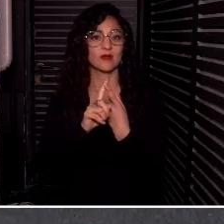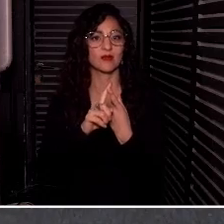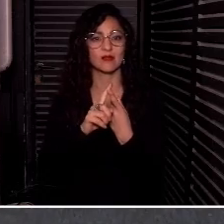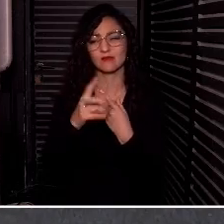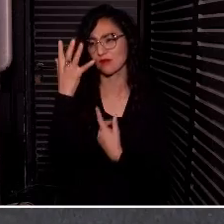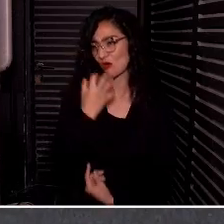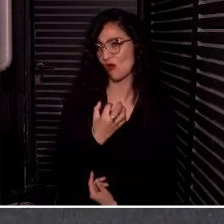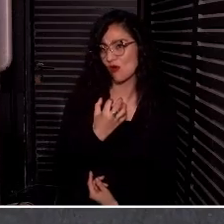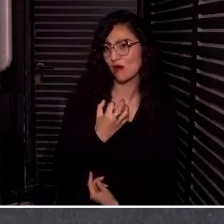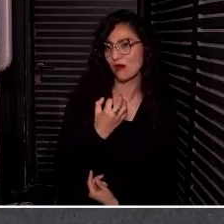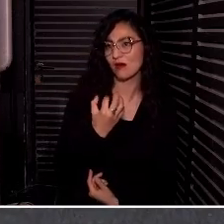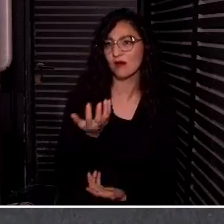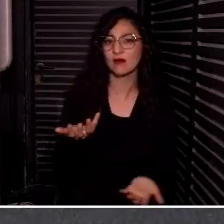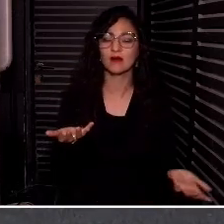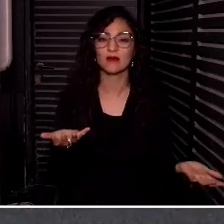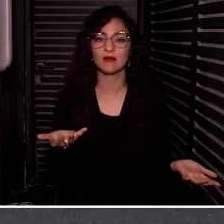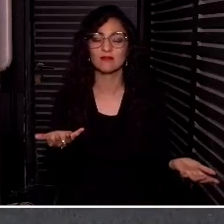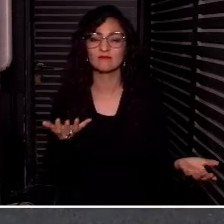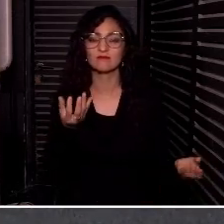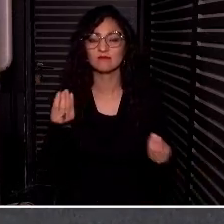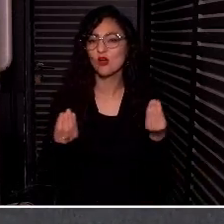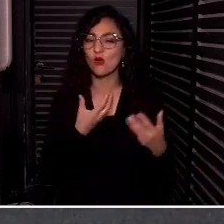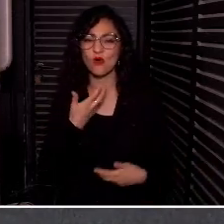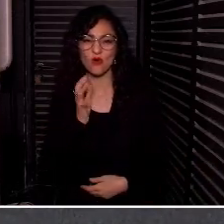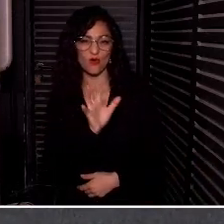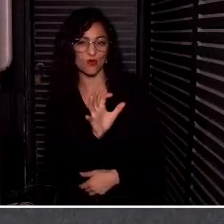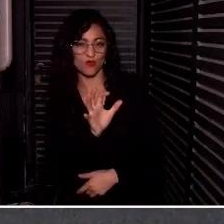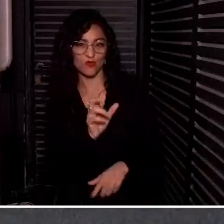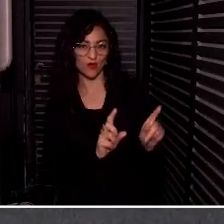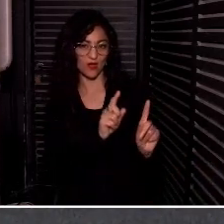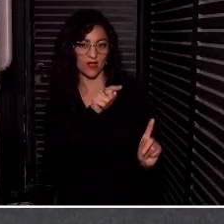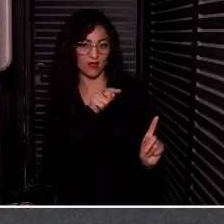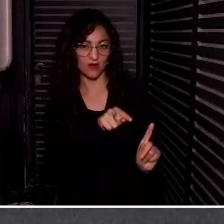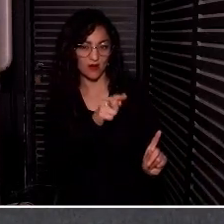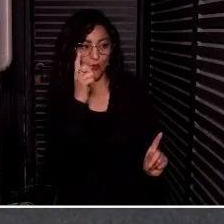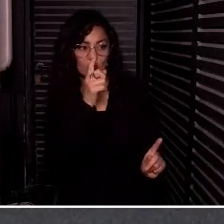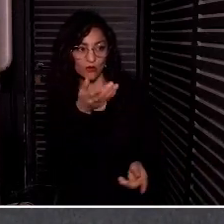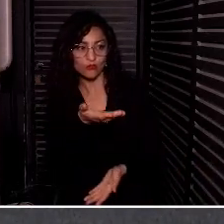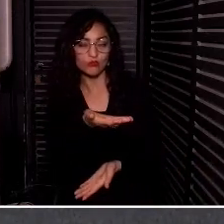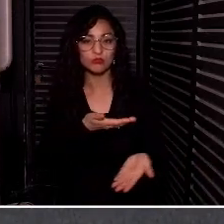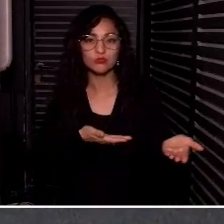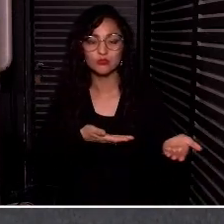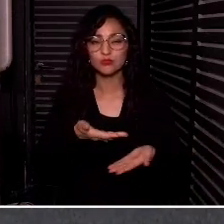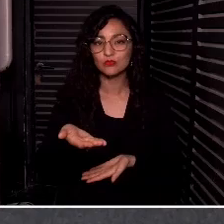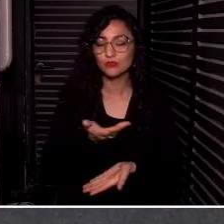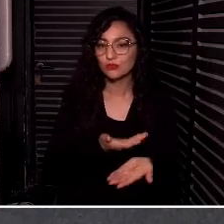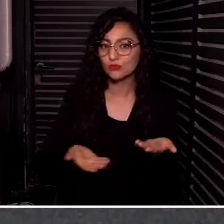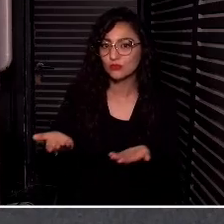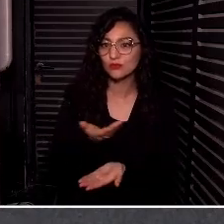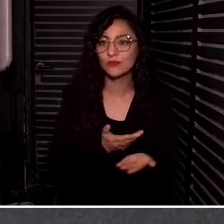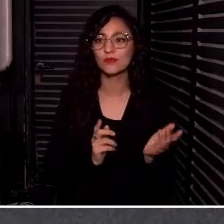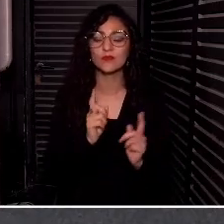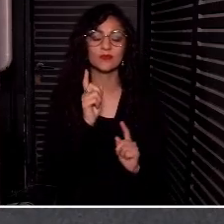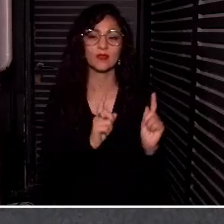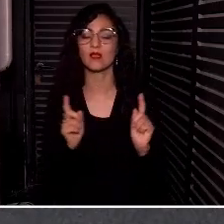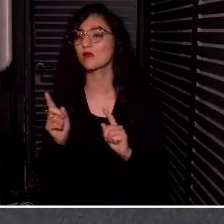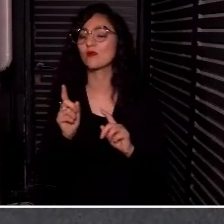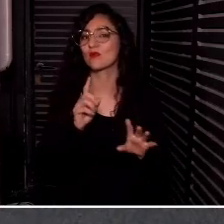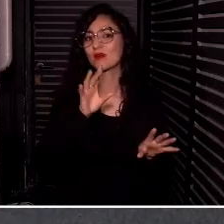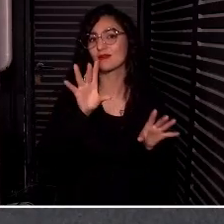enoja e odia algo pero interactúa con algún tipo de relato desde alguna